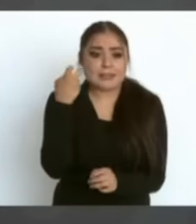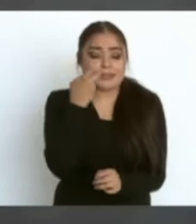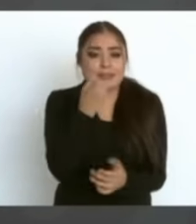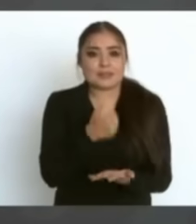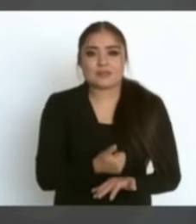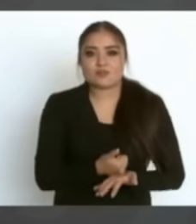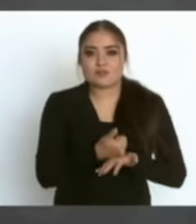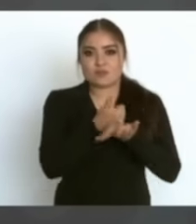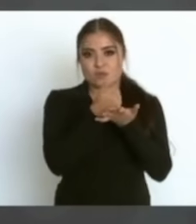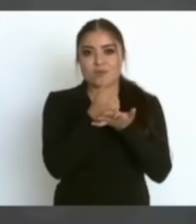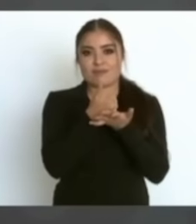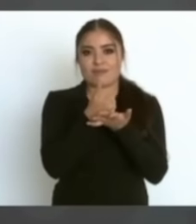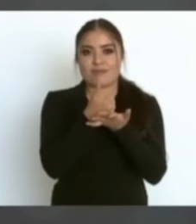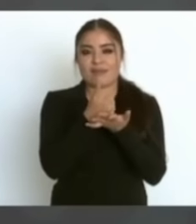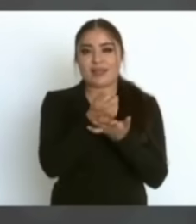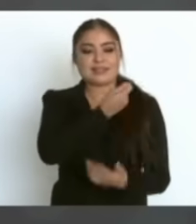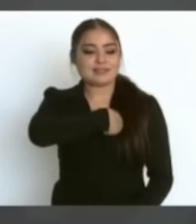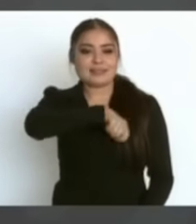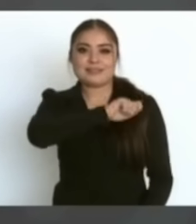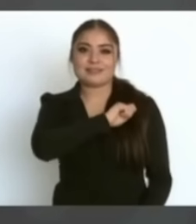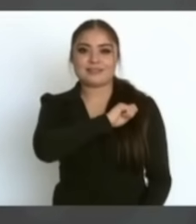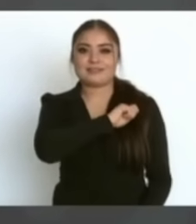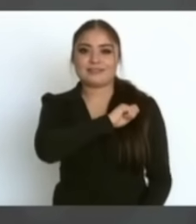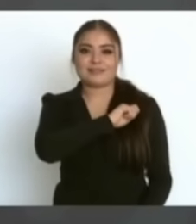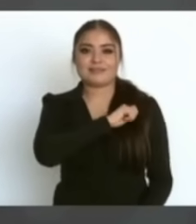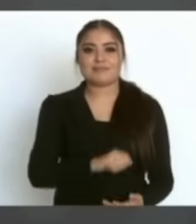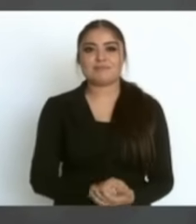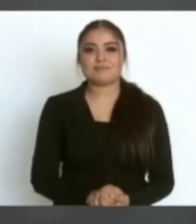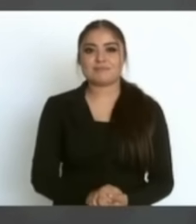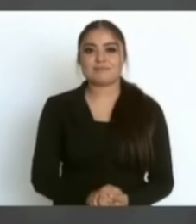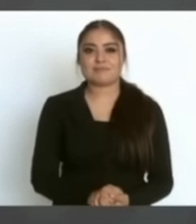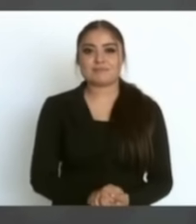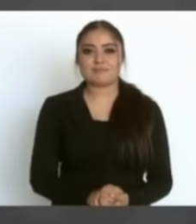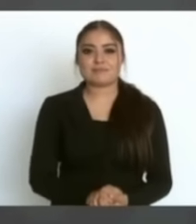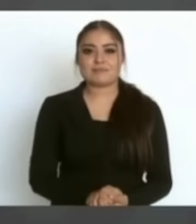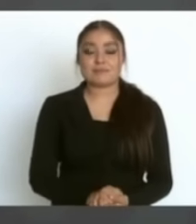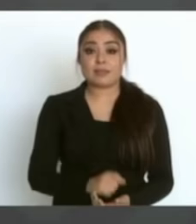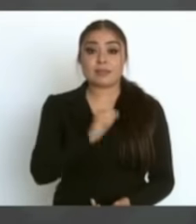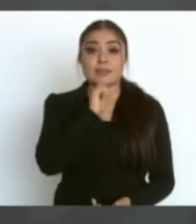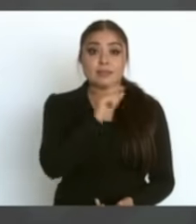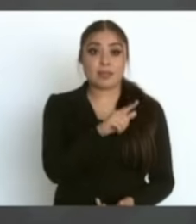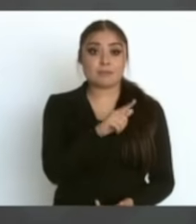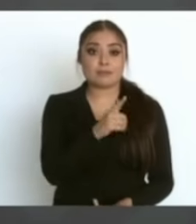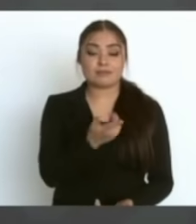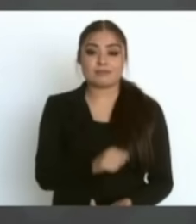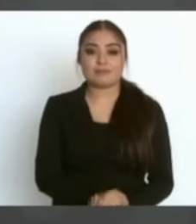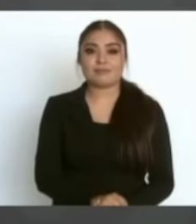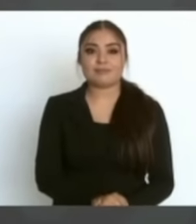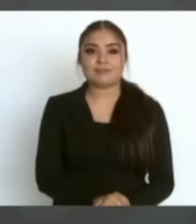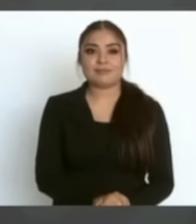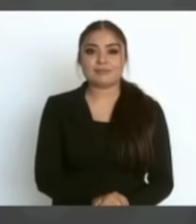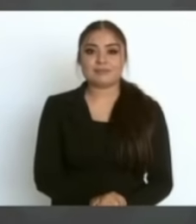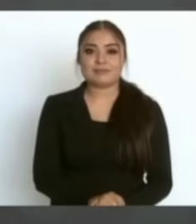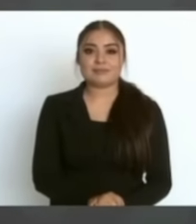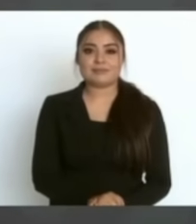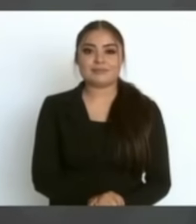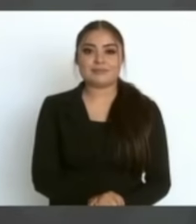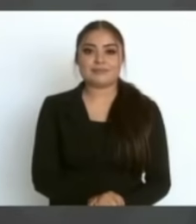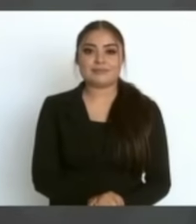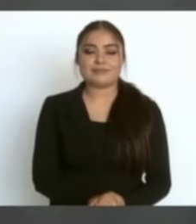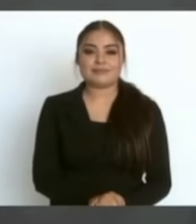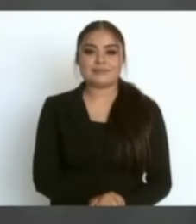bueno para la salud también agradecerle a